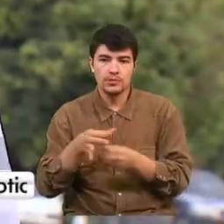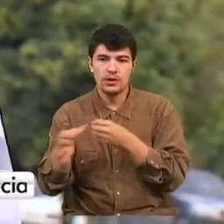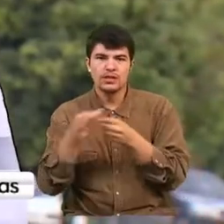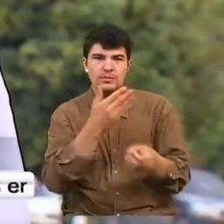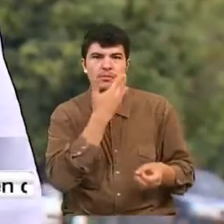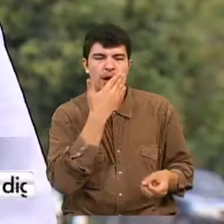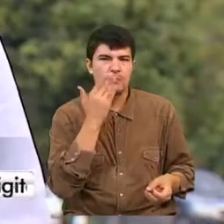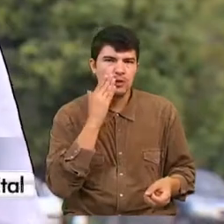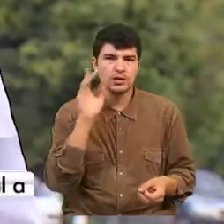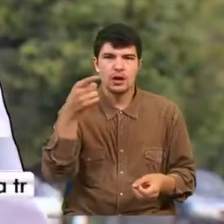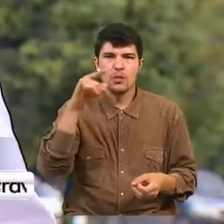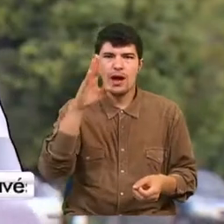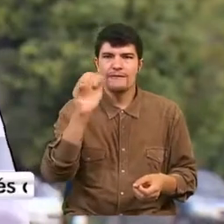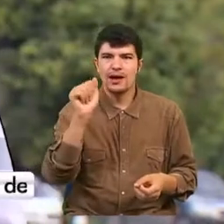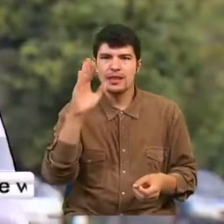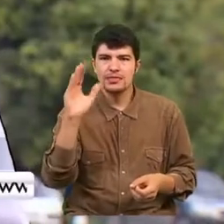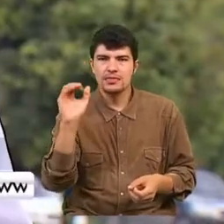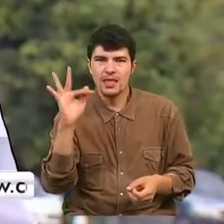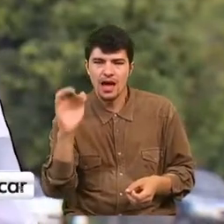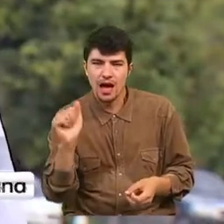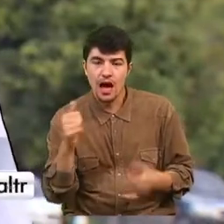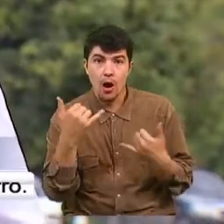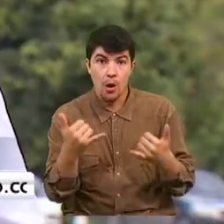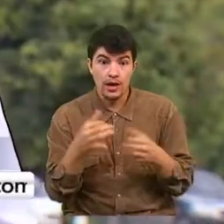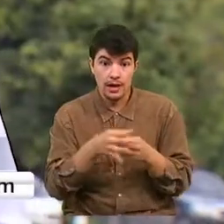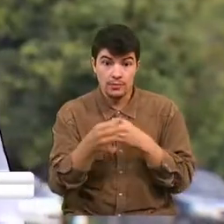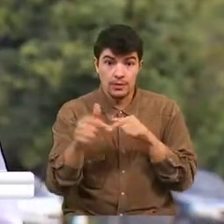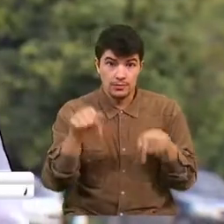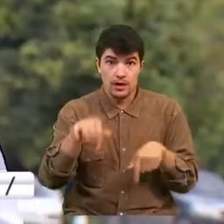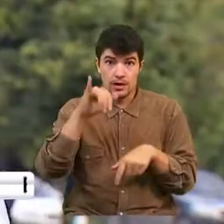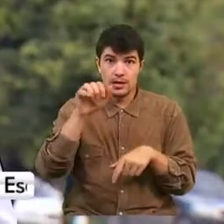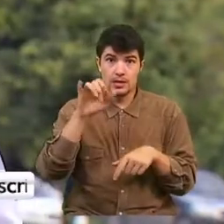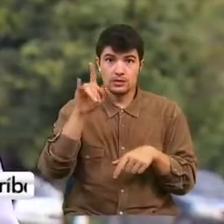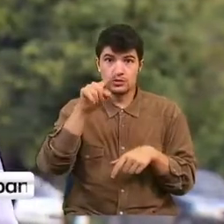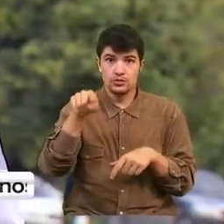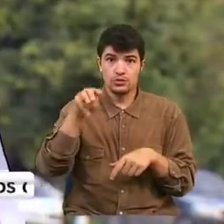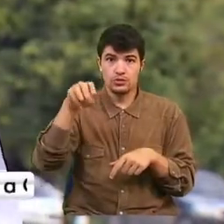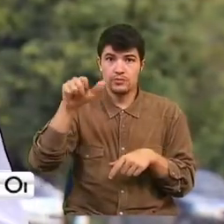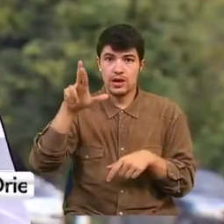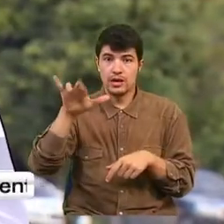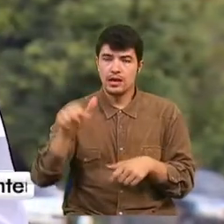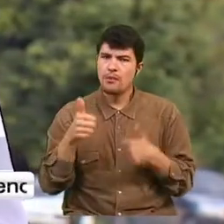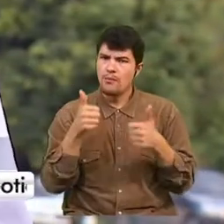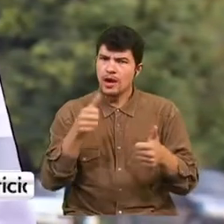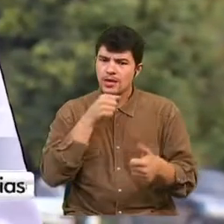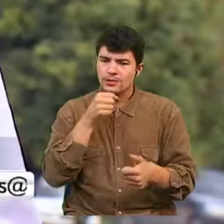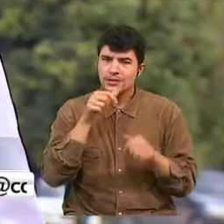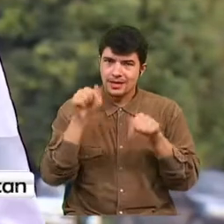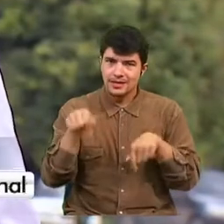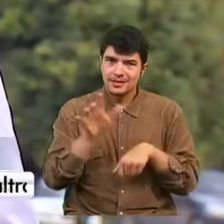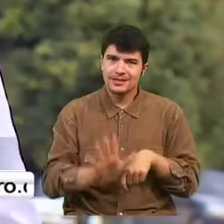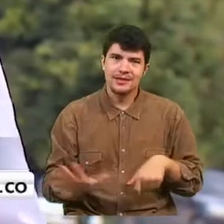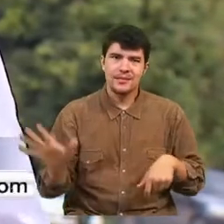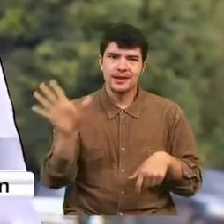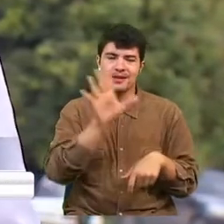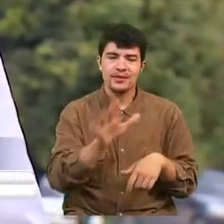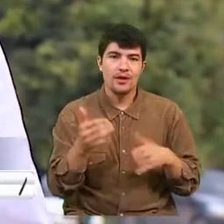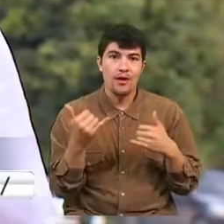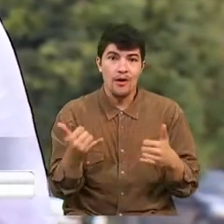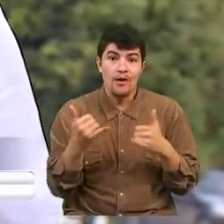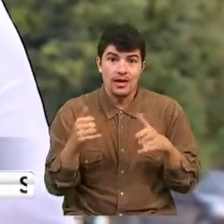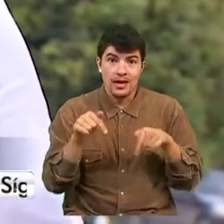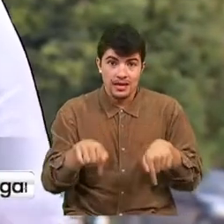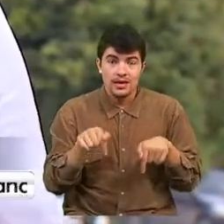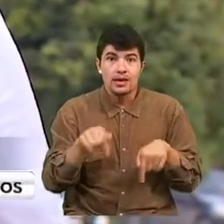Barbosa, Guabatá, y hoy aquí desde Jesús María con grandes noticias para nuestra tierra, pero lo más importante es que hoy desde la provincia los santandereanos,